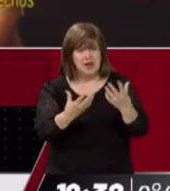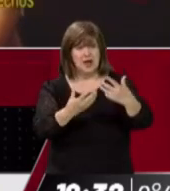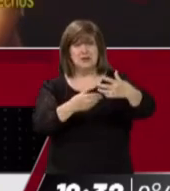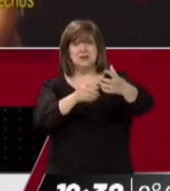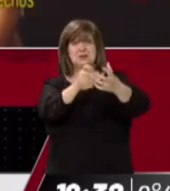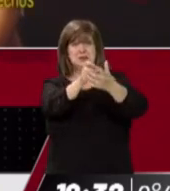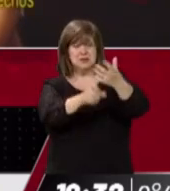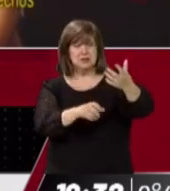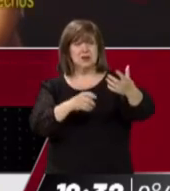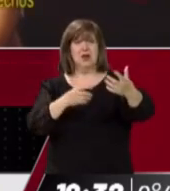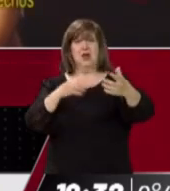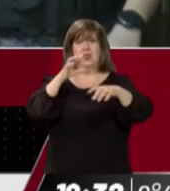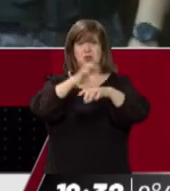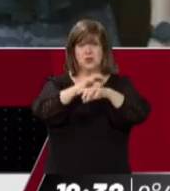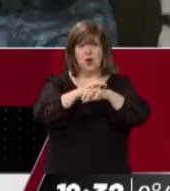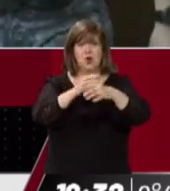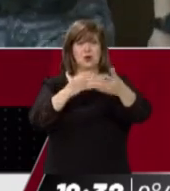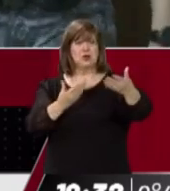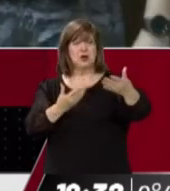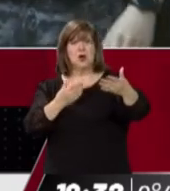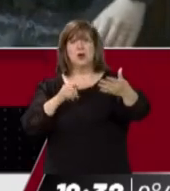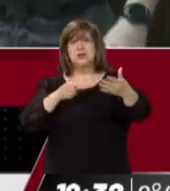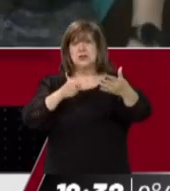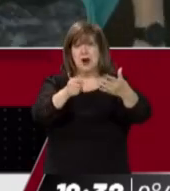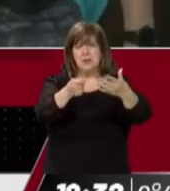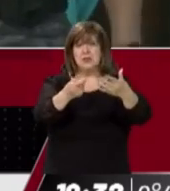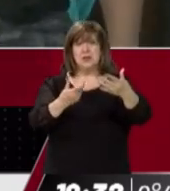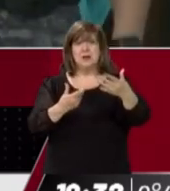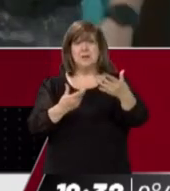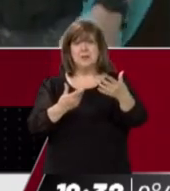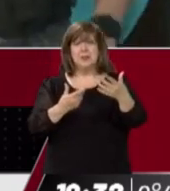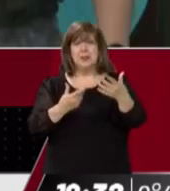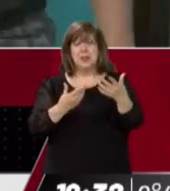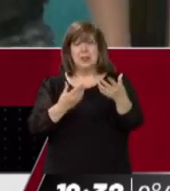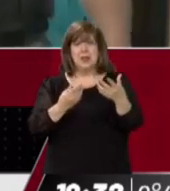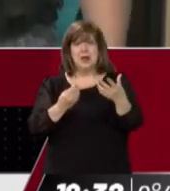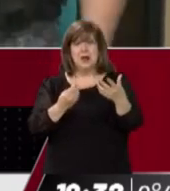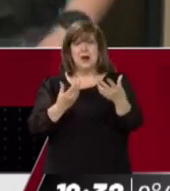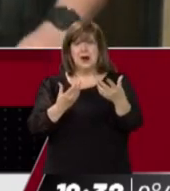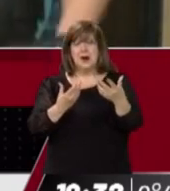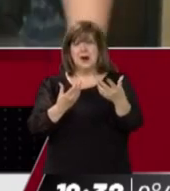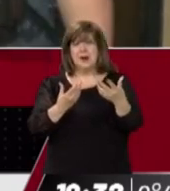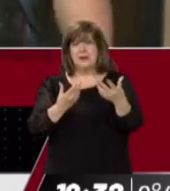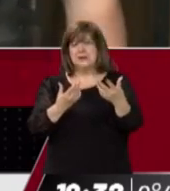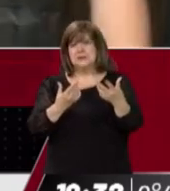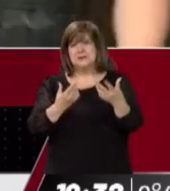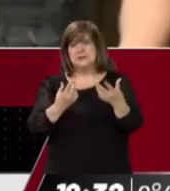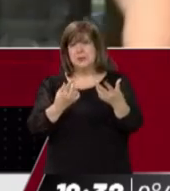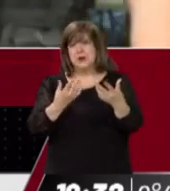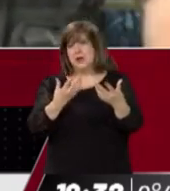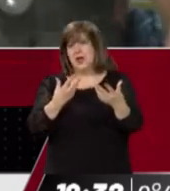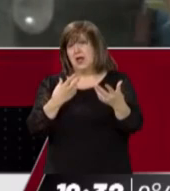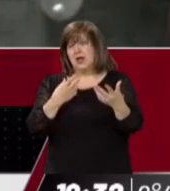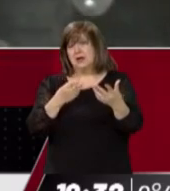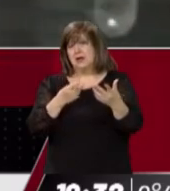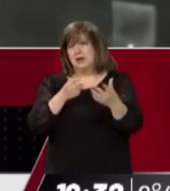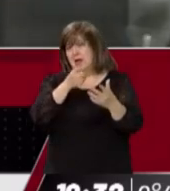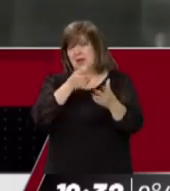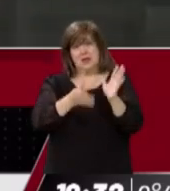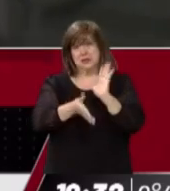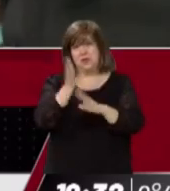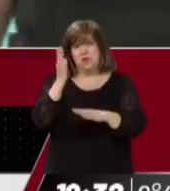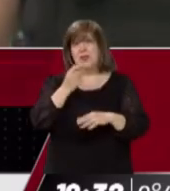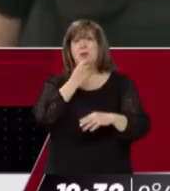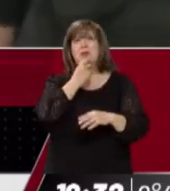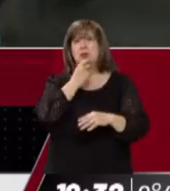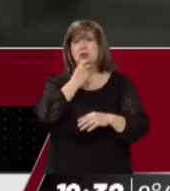los médicos a la hora que ya tiene que hacer un trámite para evitar toda esta porquería de no poder vivirla para que ustedes tengan